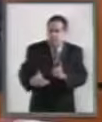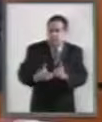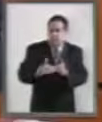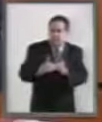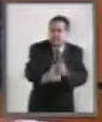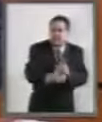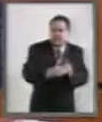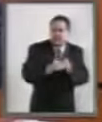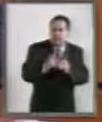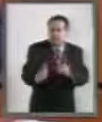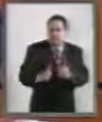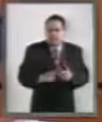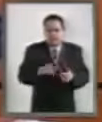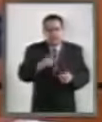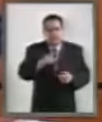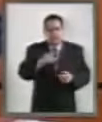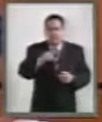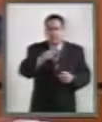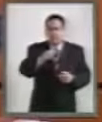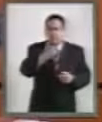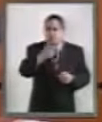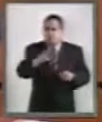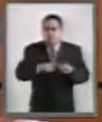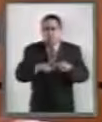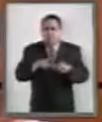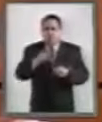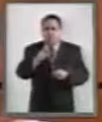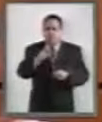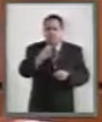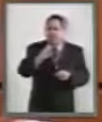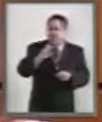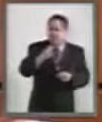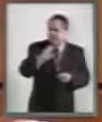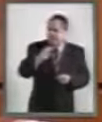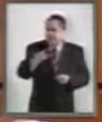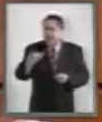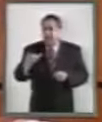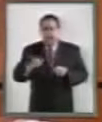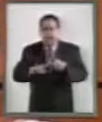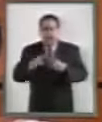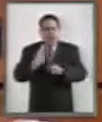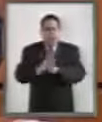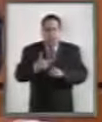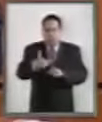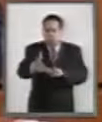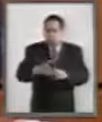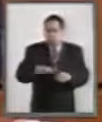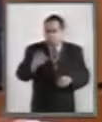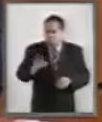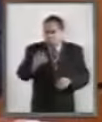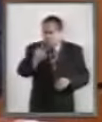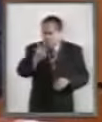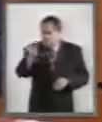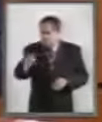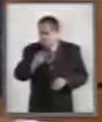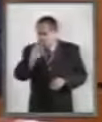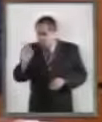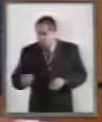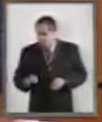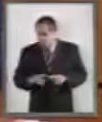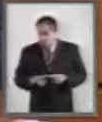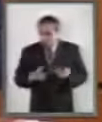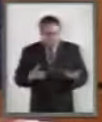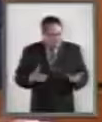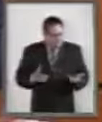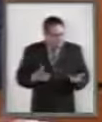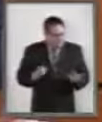significativos. Gobernación, Marina y Defensa Nacional han observado un crecimiento promedio anual de 44%, 5 y